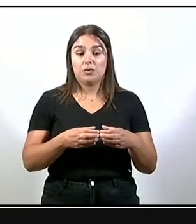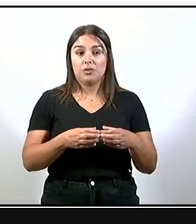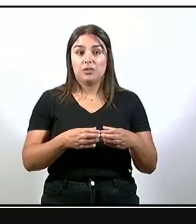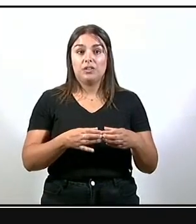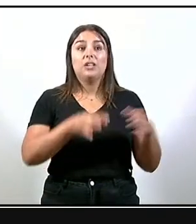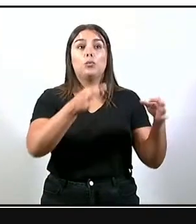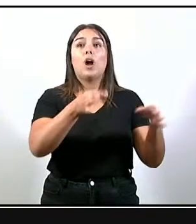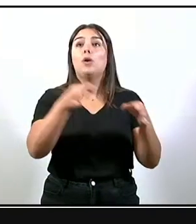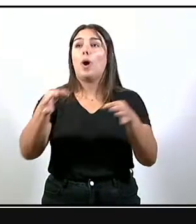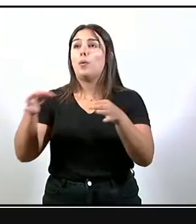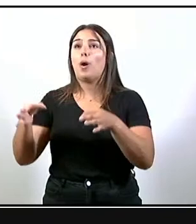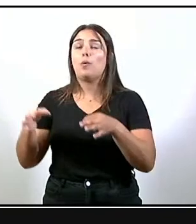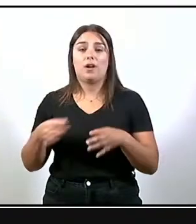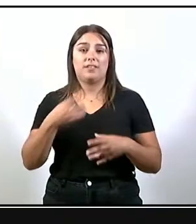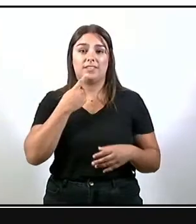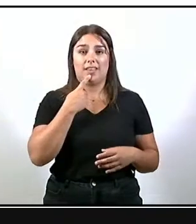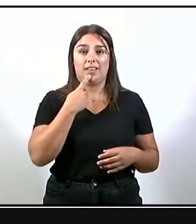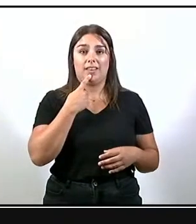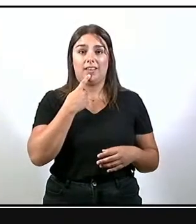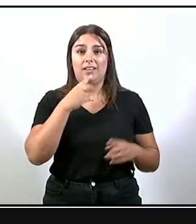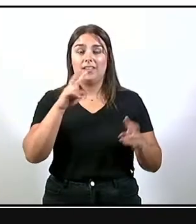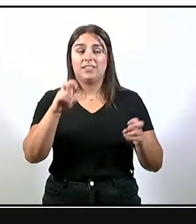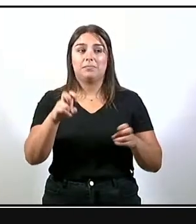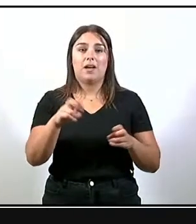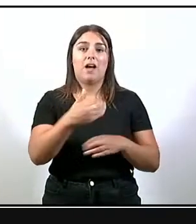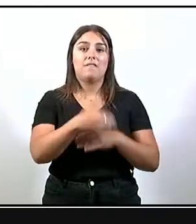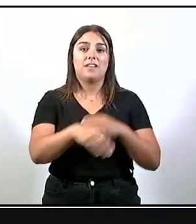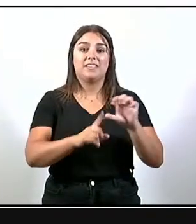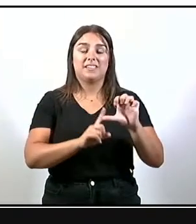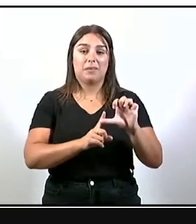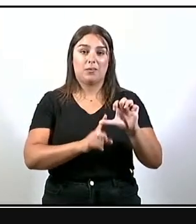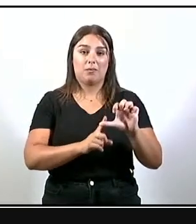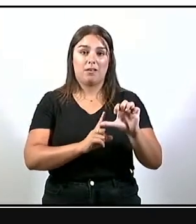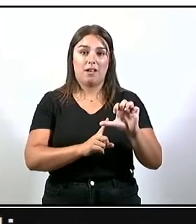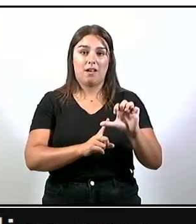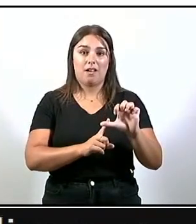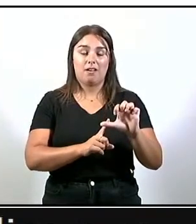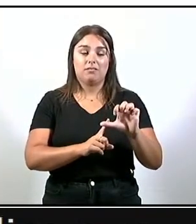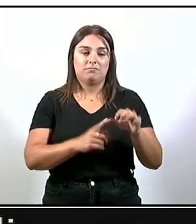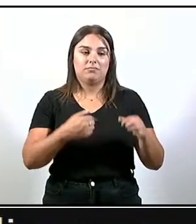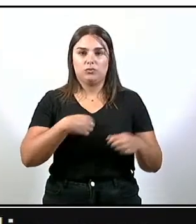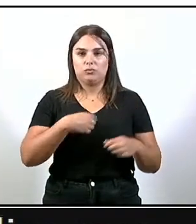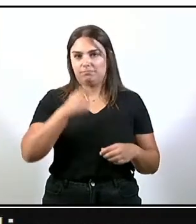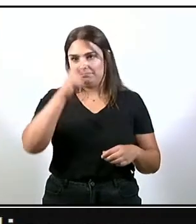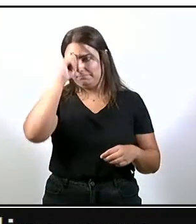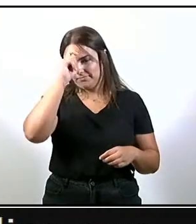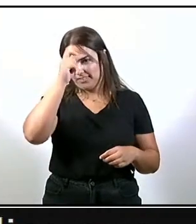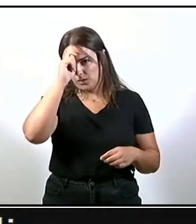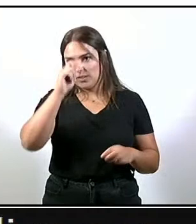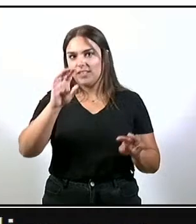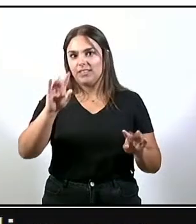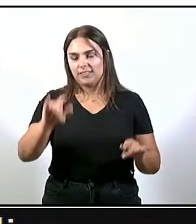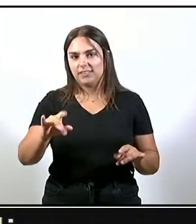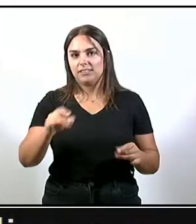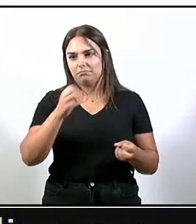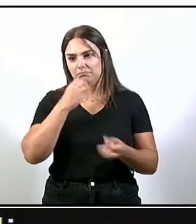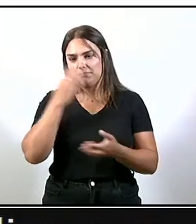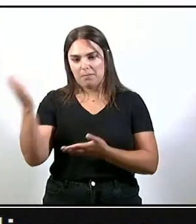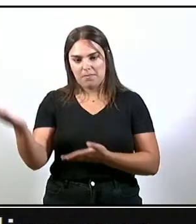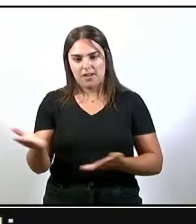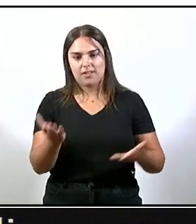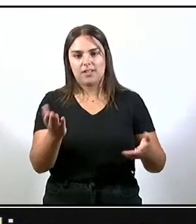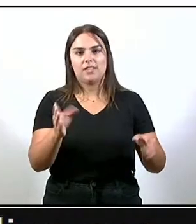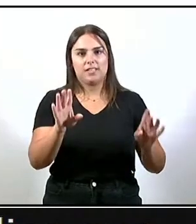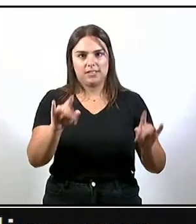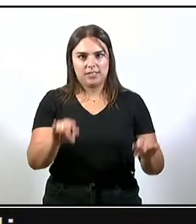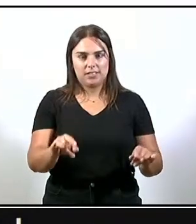partes. Sobre la avenida Extremadura, pues yo lo saludé amablemente como a todo el mundo. Le di la bienvenida a nuestra tierra cuando me lo